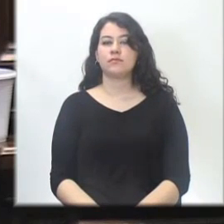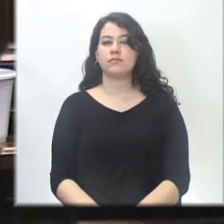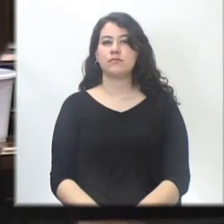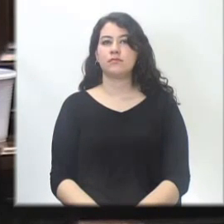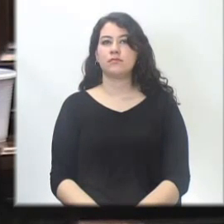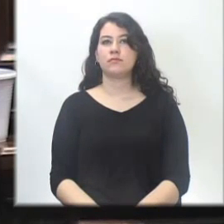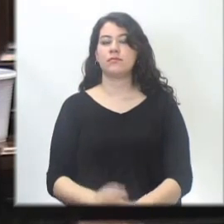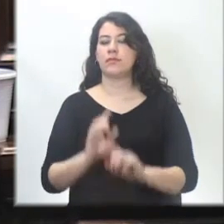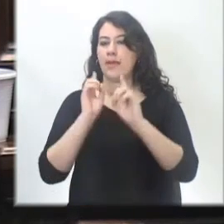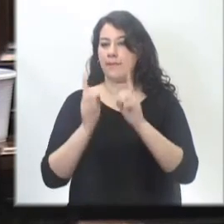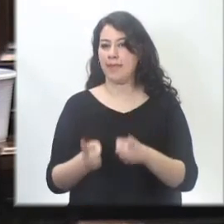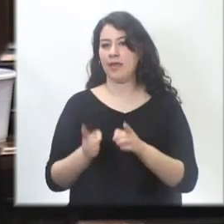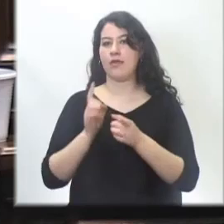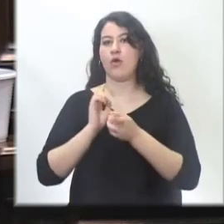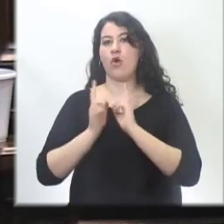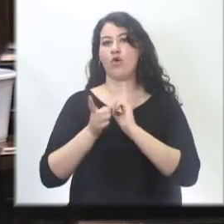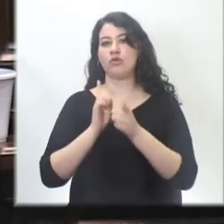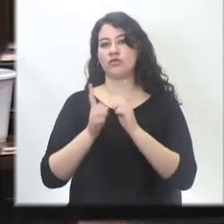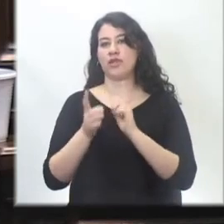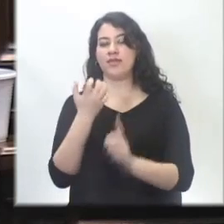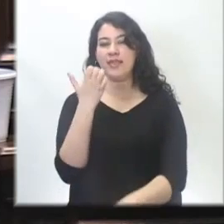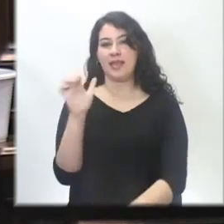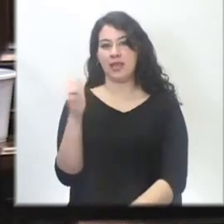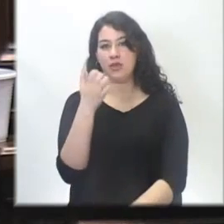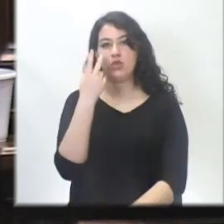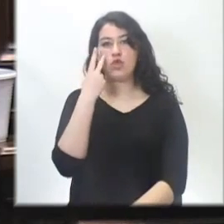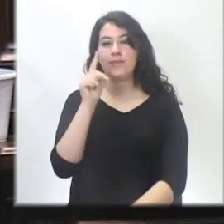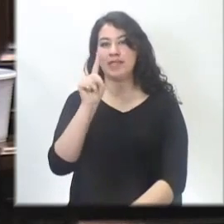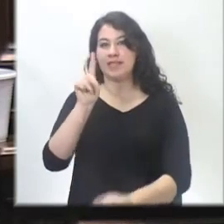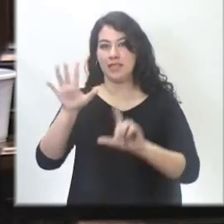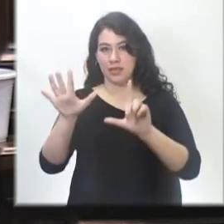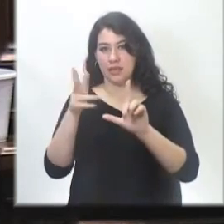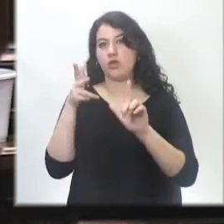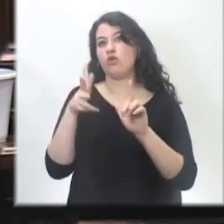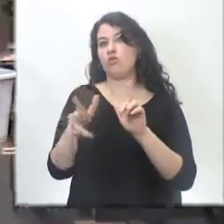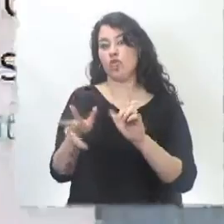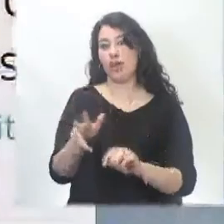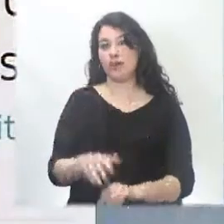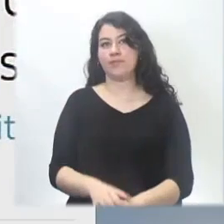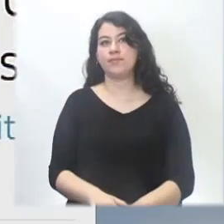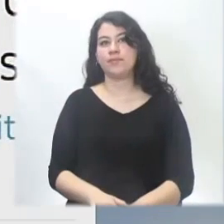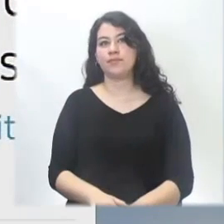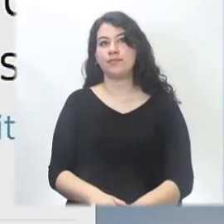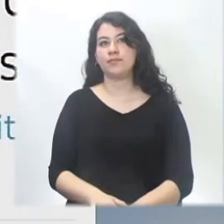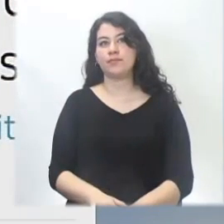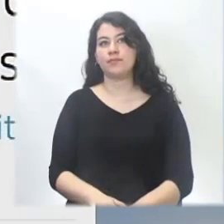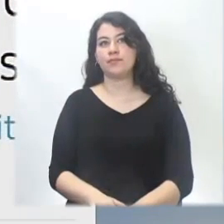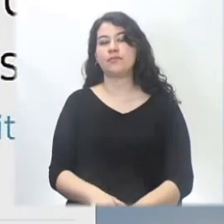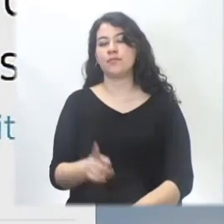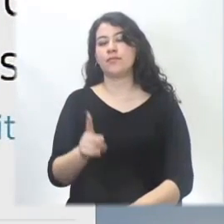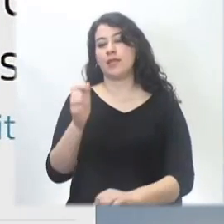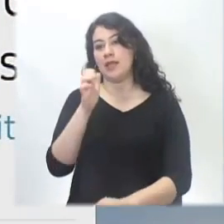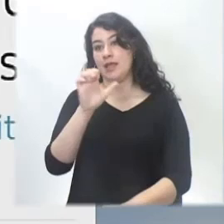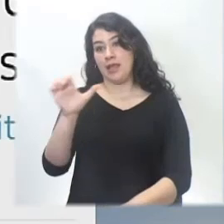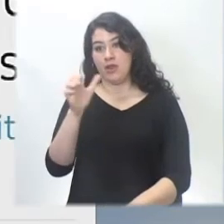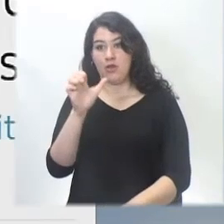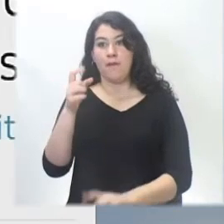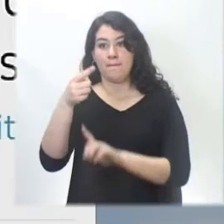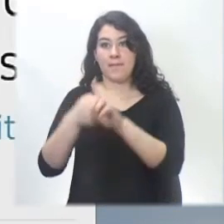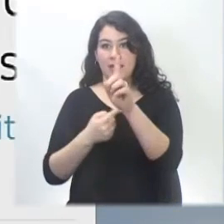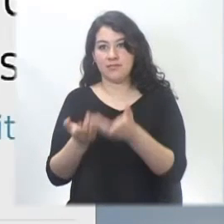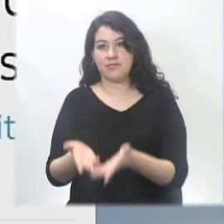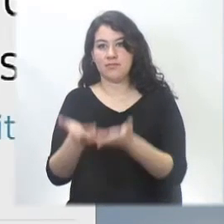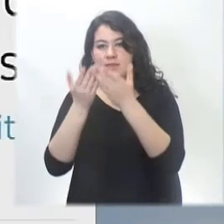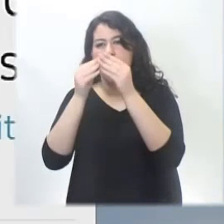También el 11 de enero del 2017 en Rocha, enero mes de tarifazo, ajuste